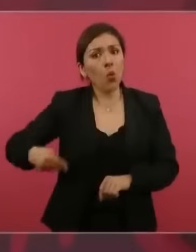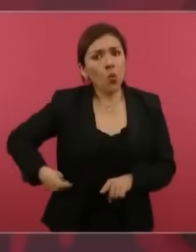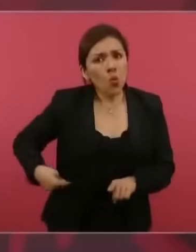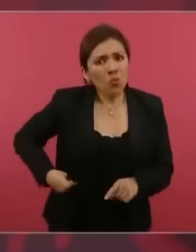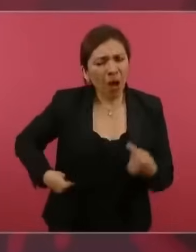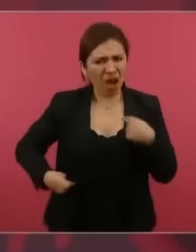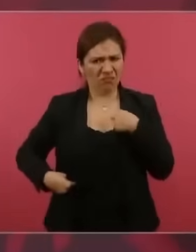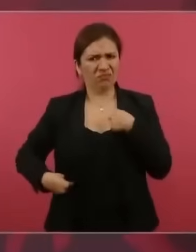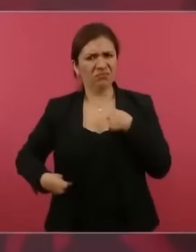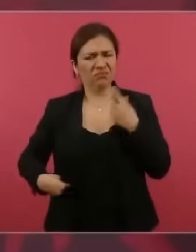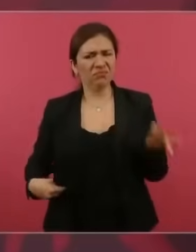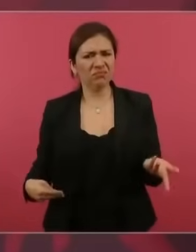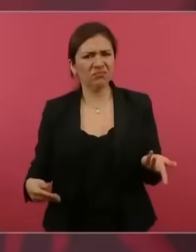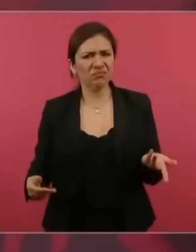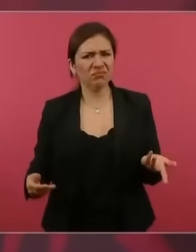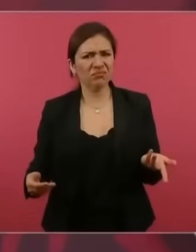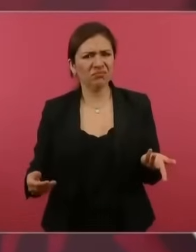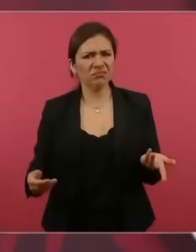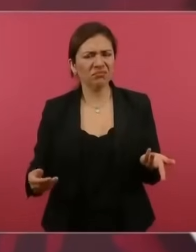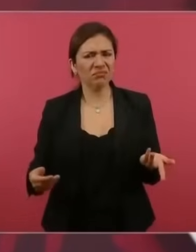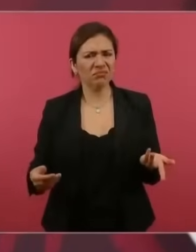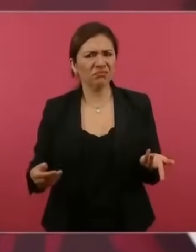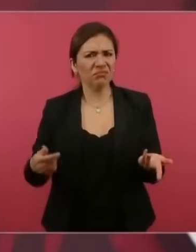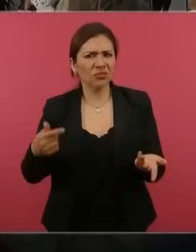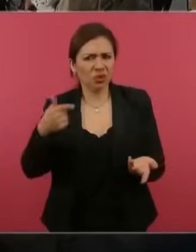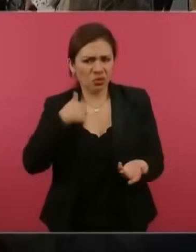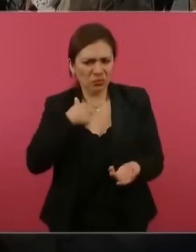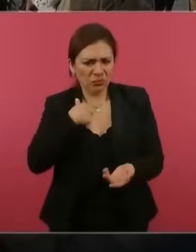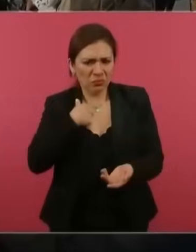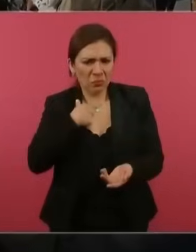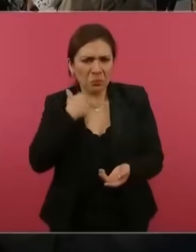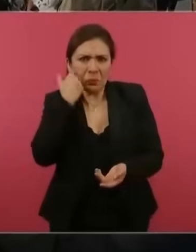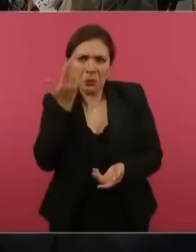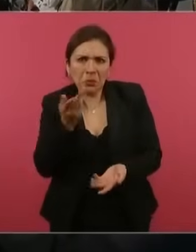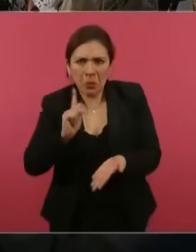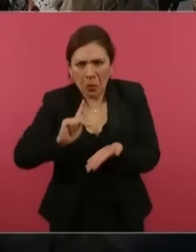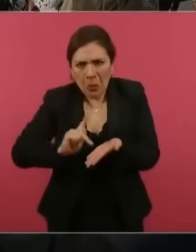me gustaría hasta repetir lo que dije.